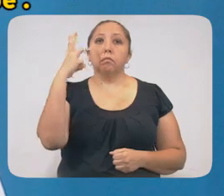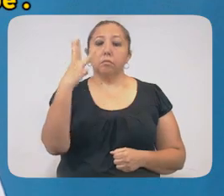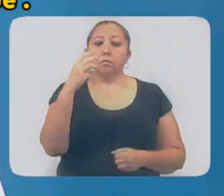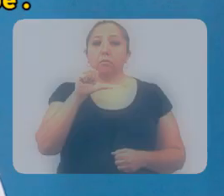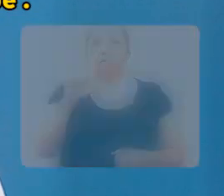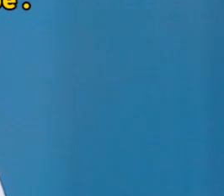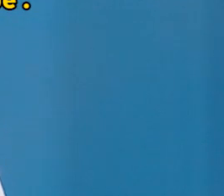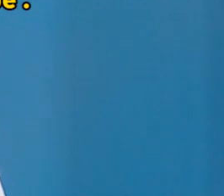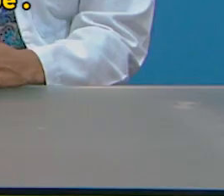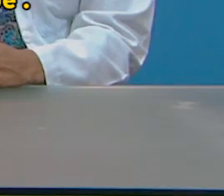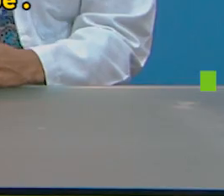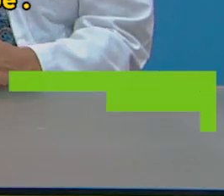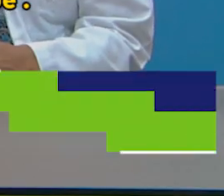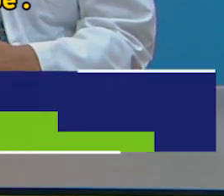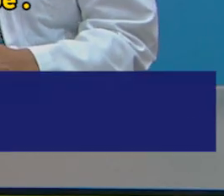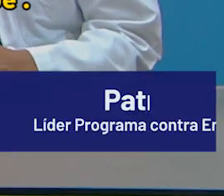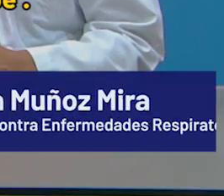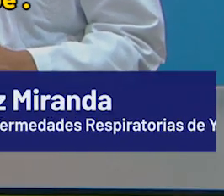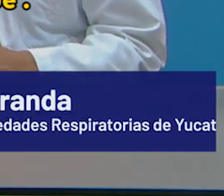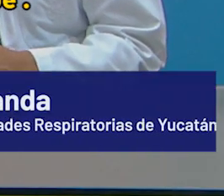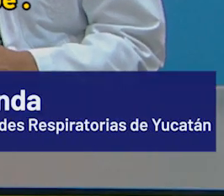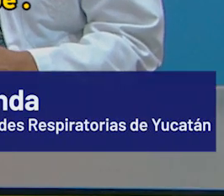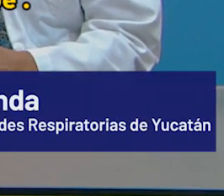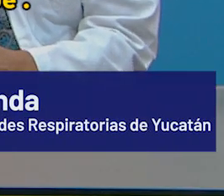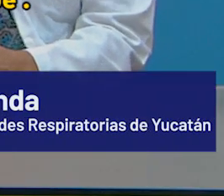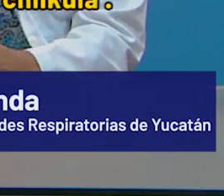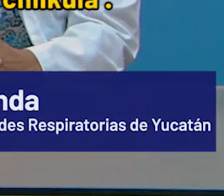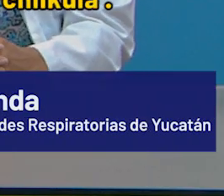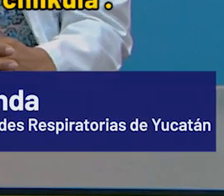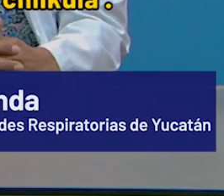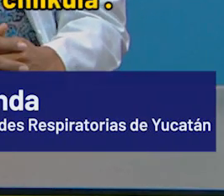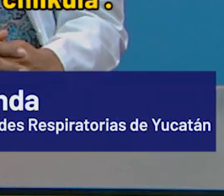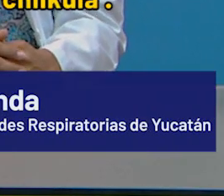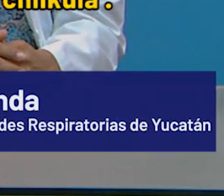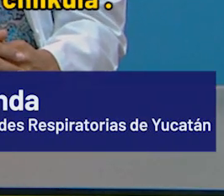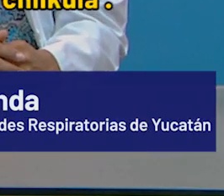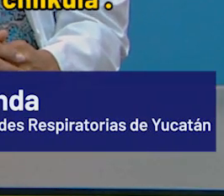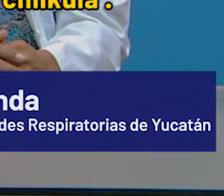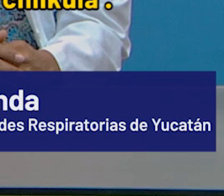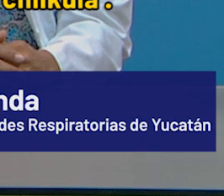3 a 94 años. Este es el informe hasta el día de hoy, doctora. Gracias.